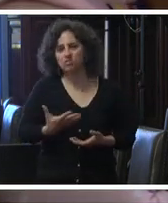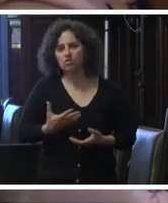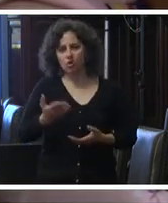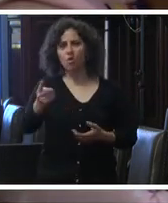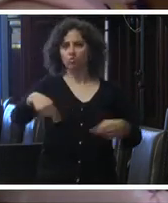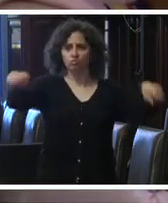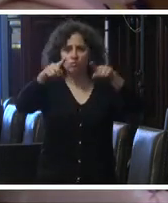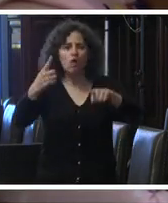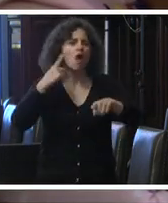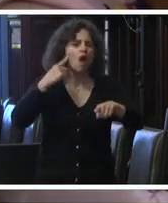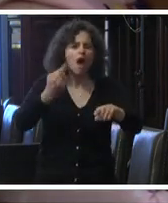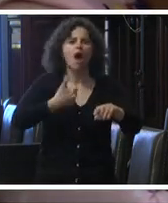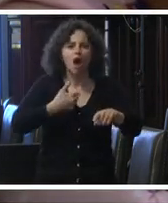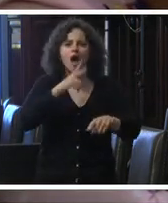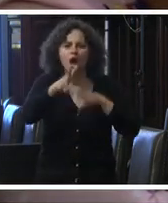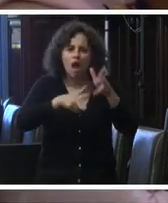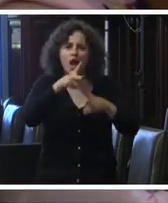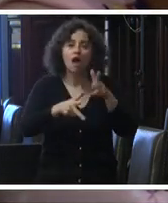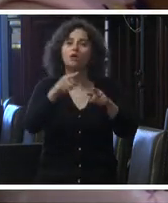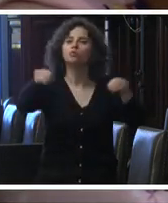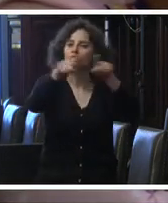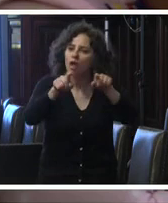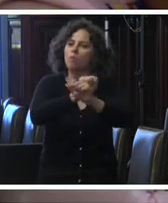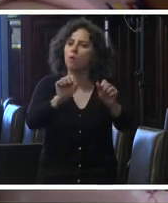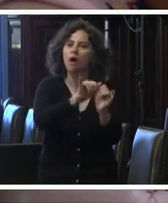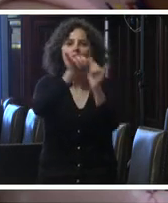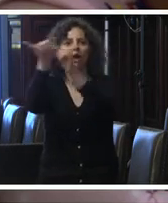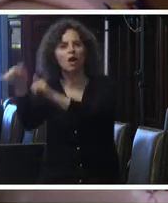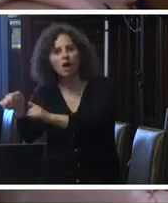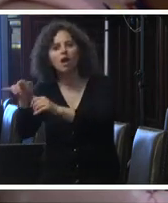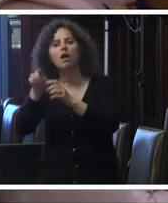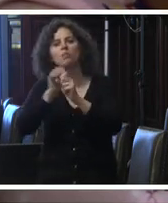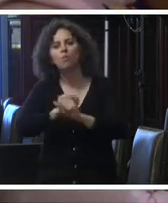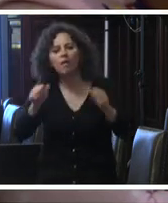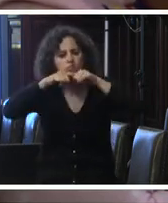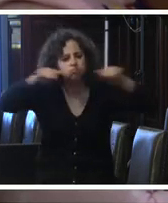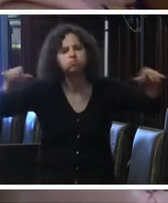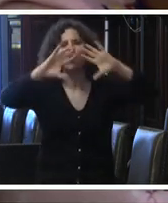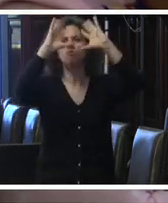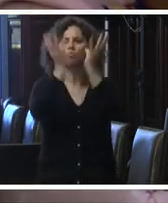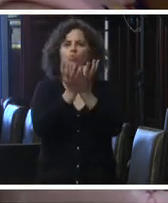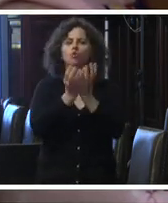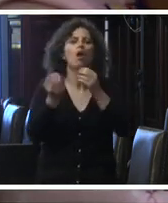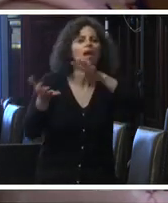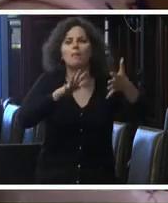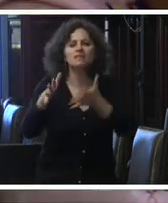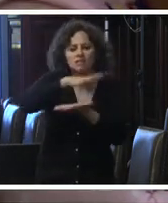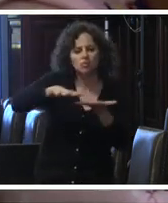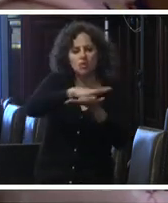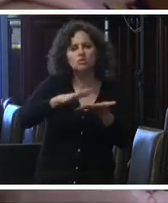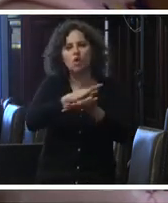nos escuchen y a base de ustedes lo transmitan. Den a conocer el mundo entero lo que están